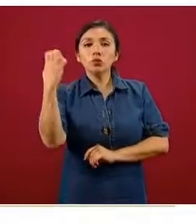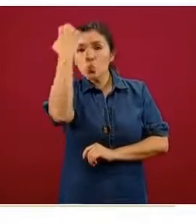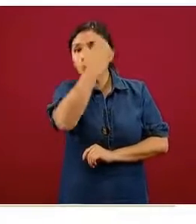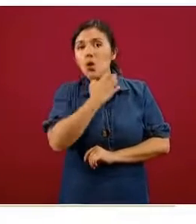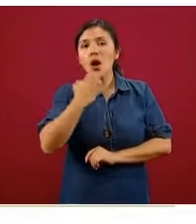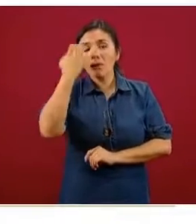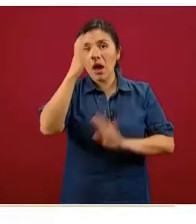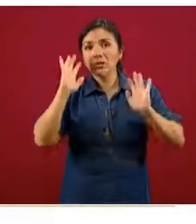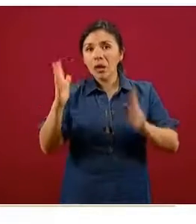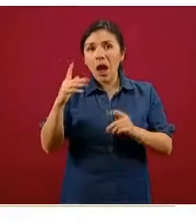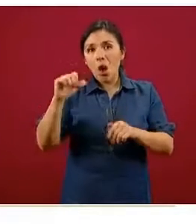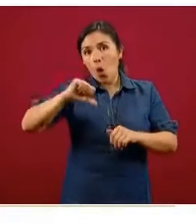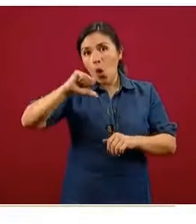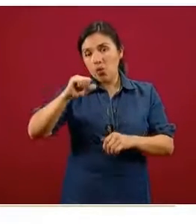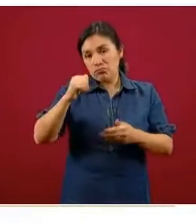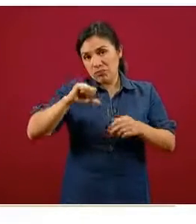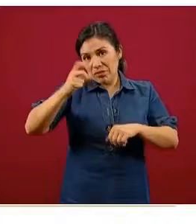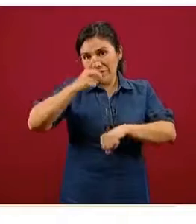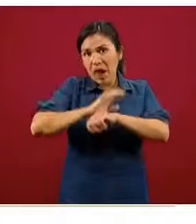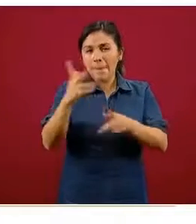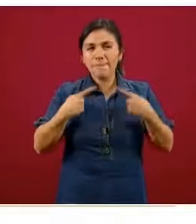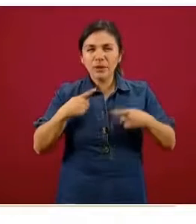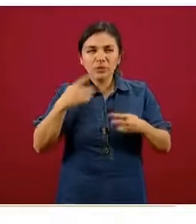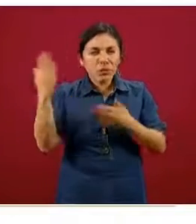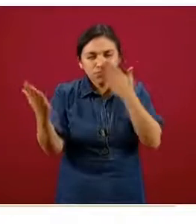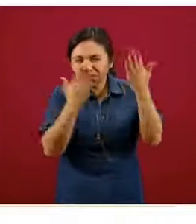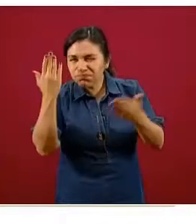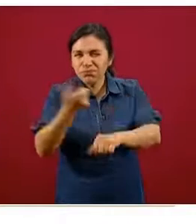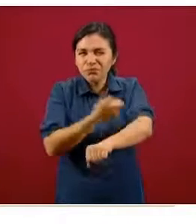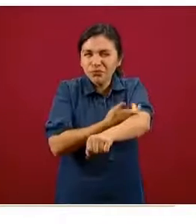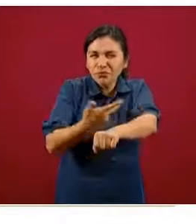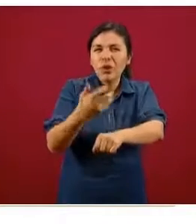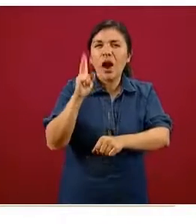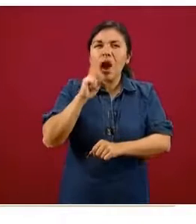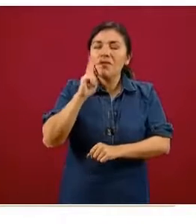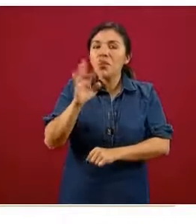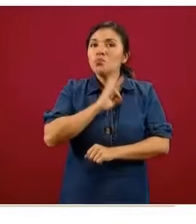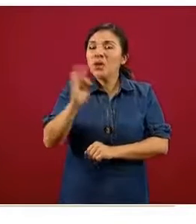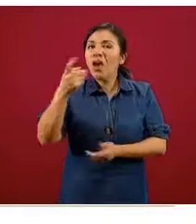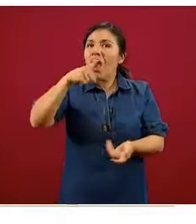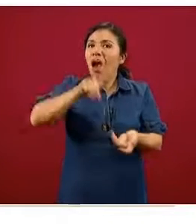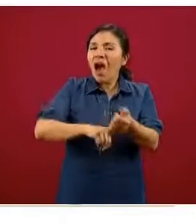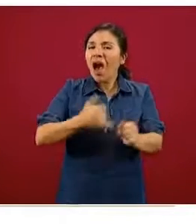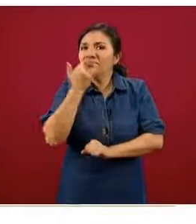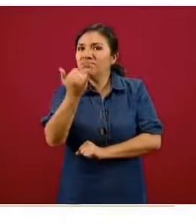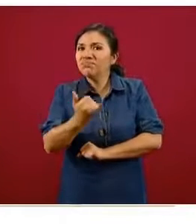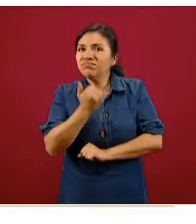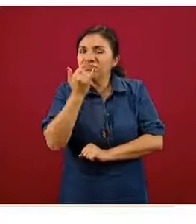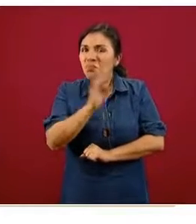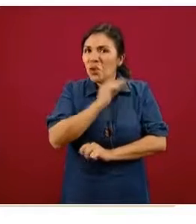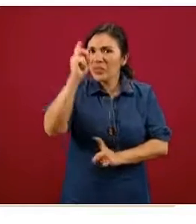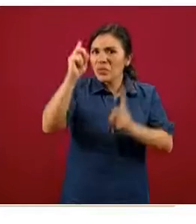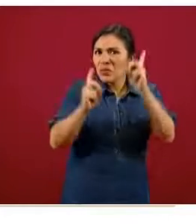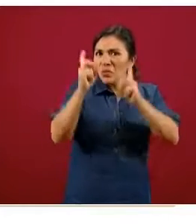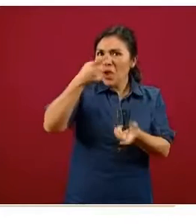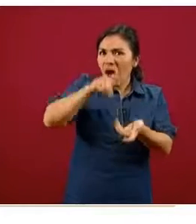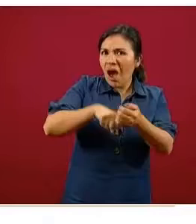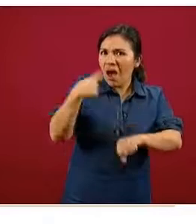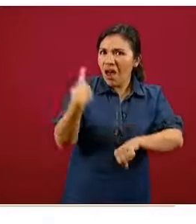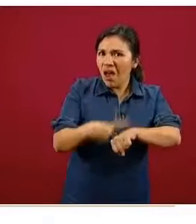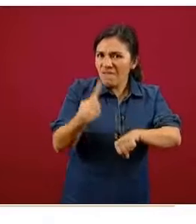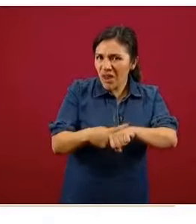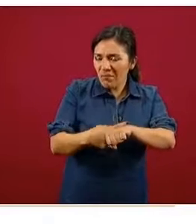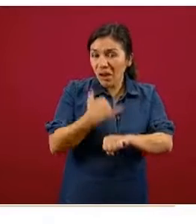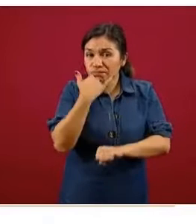473.952 las personas que hasta el momento se han estudiado por haber sido clasificadas como casos sospechosos de la